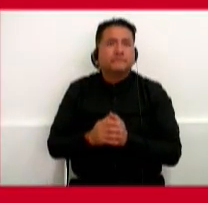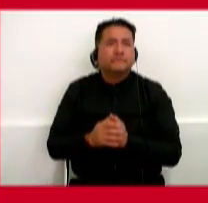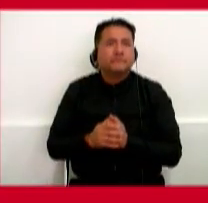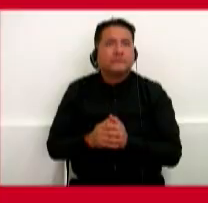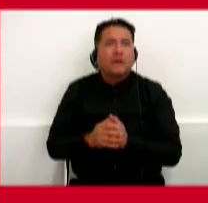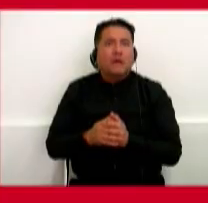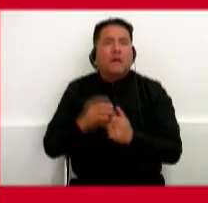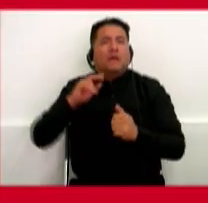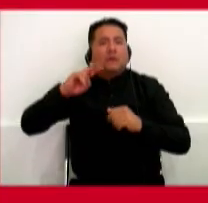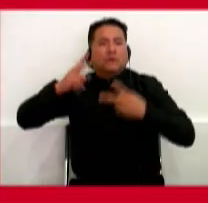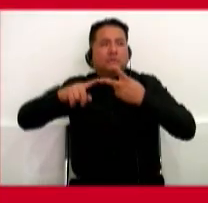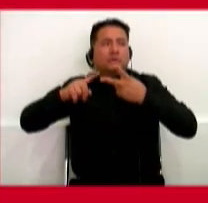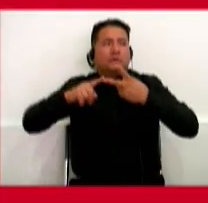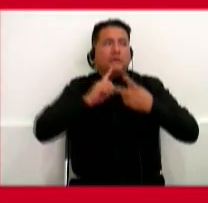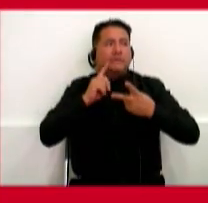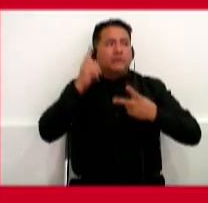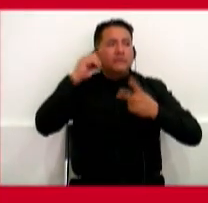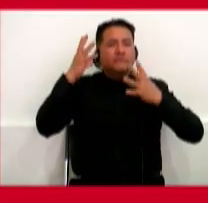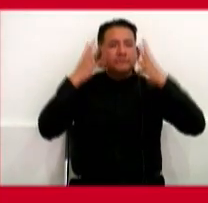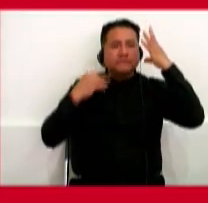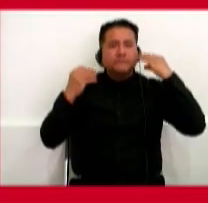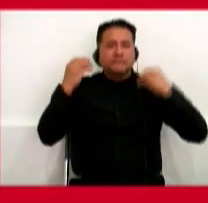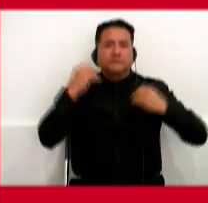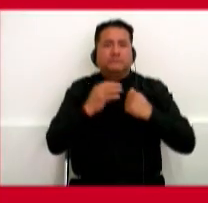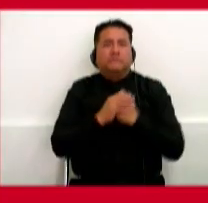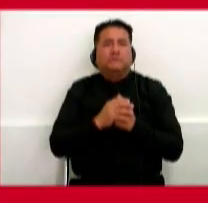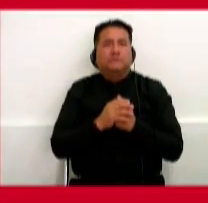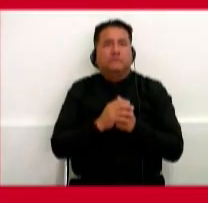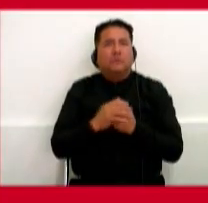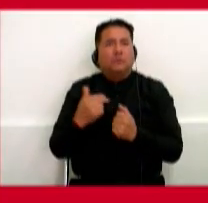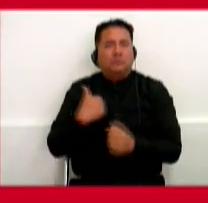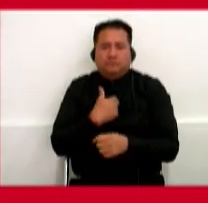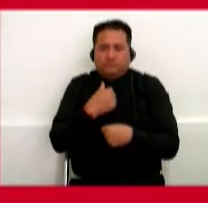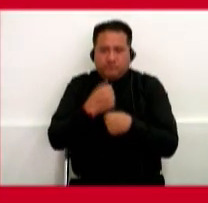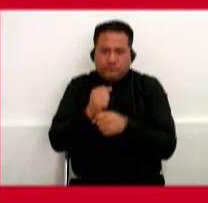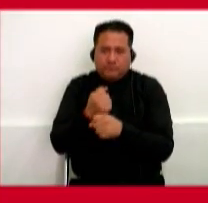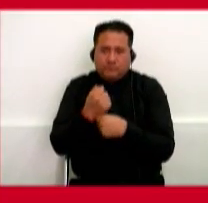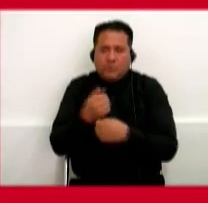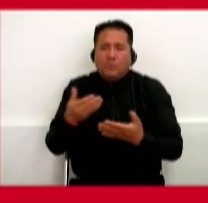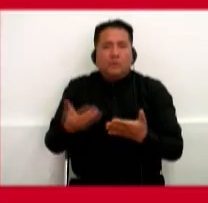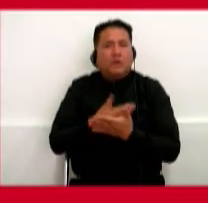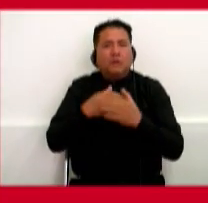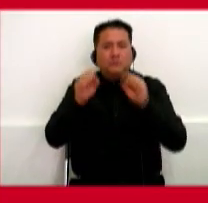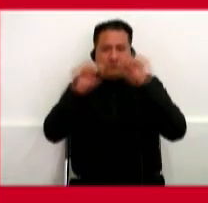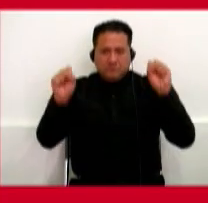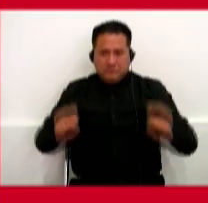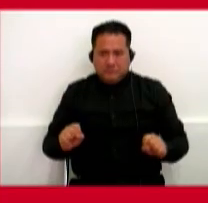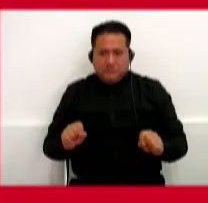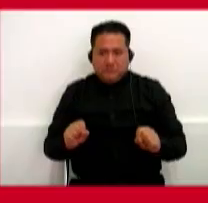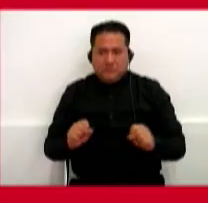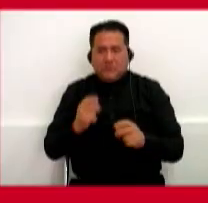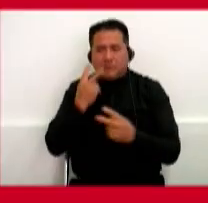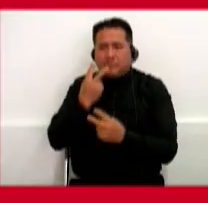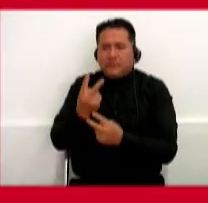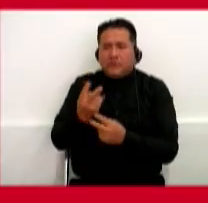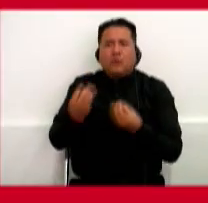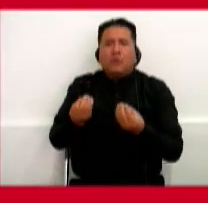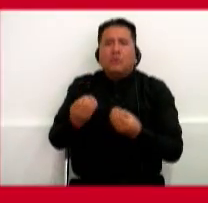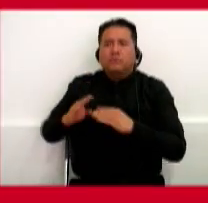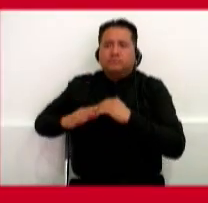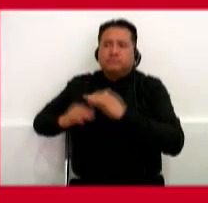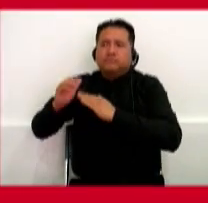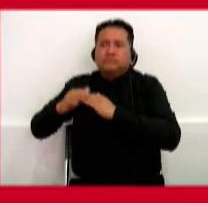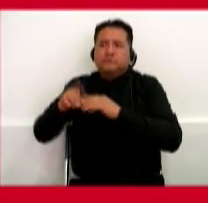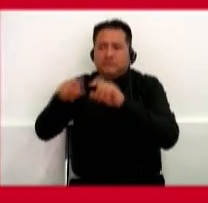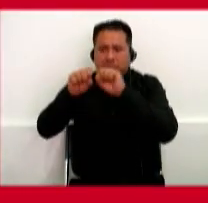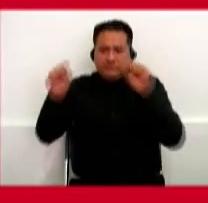experimentación, donde justamente debido a que estábamos creando un nuevo sistema, teníamos que comenzar a ver cómo íbamos construyendo este